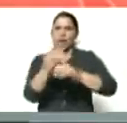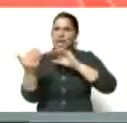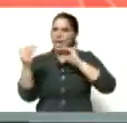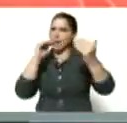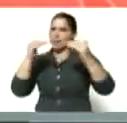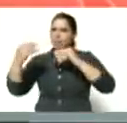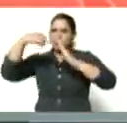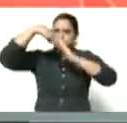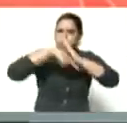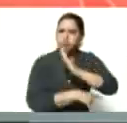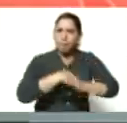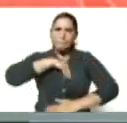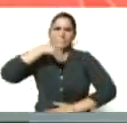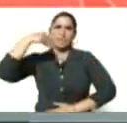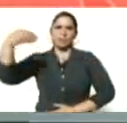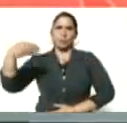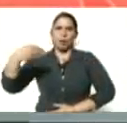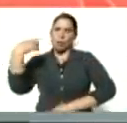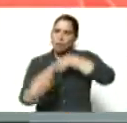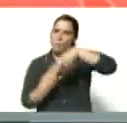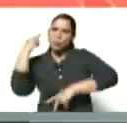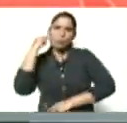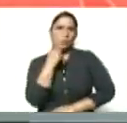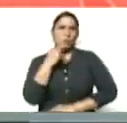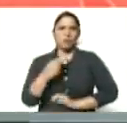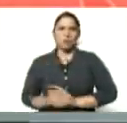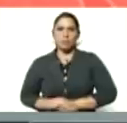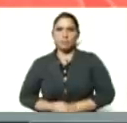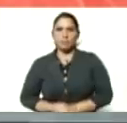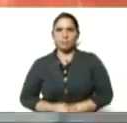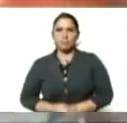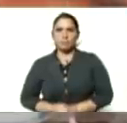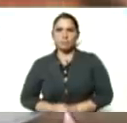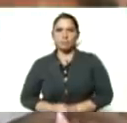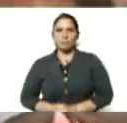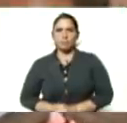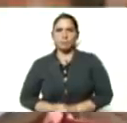y la profundidad espiritual de la revolución bolivariana.